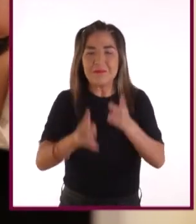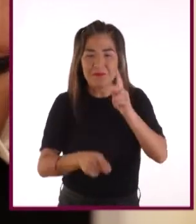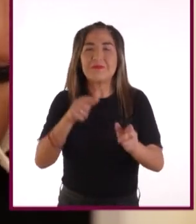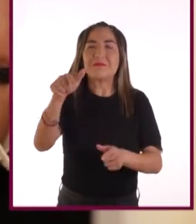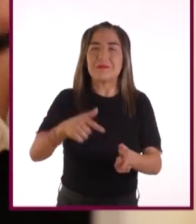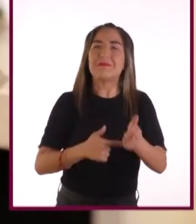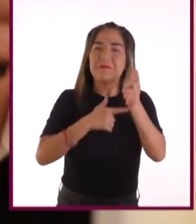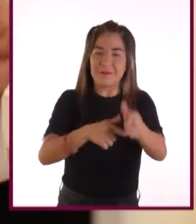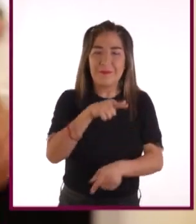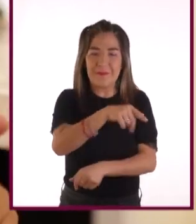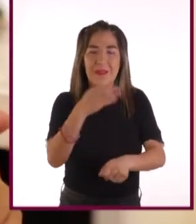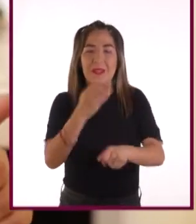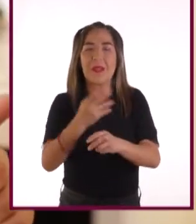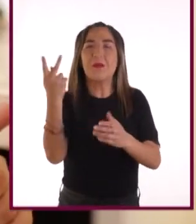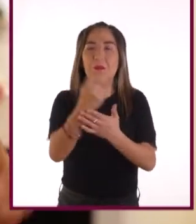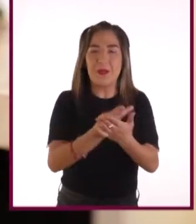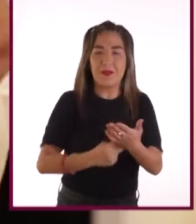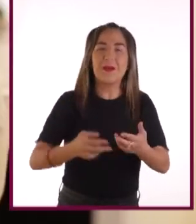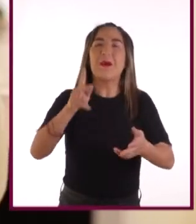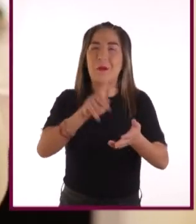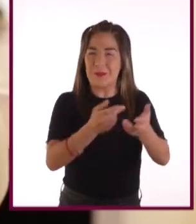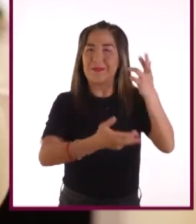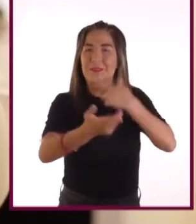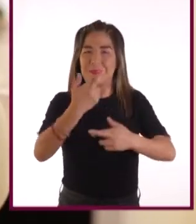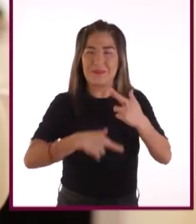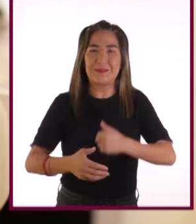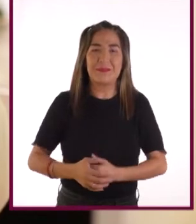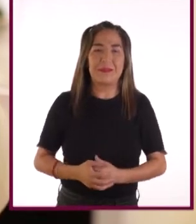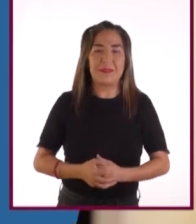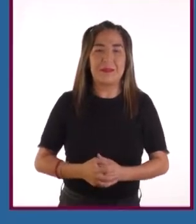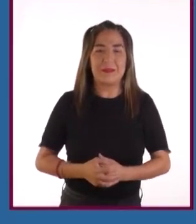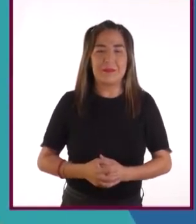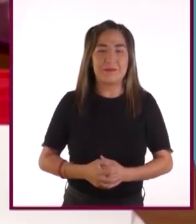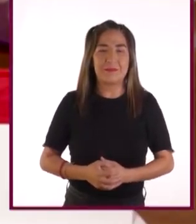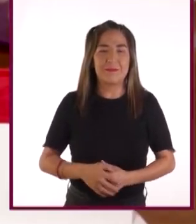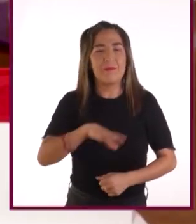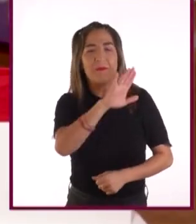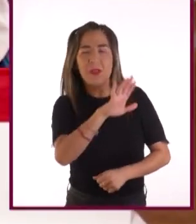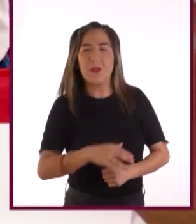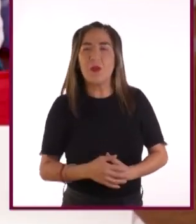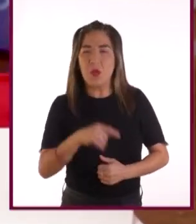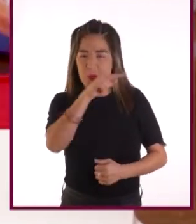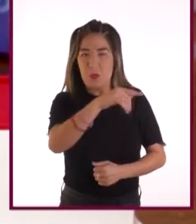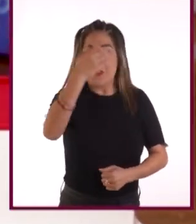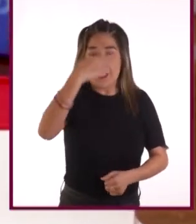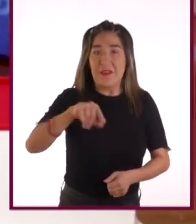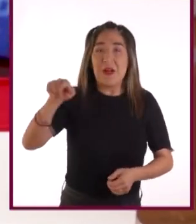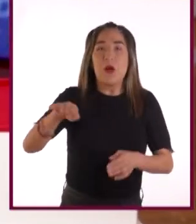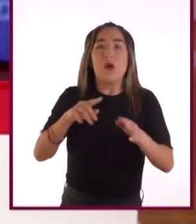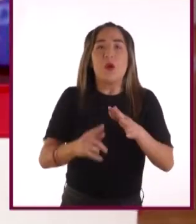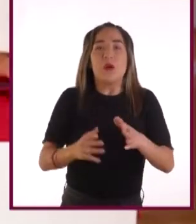nos platicas. Te invito a que sigas con nosotros en el programa y regresamos contigo en un momento. ¿Te late? Mara, ¿sabías que tras el naufragio del Titanic